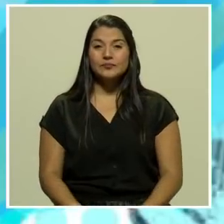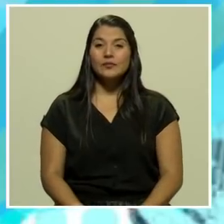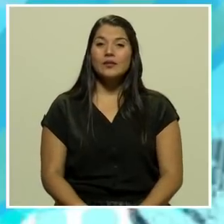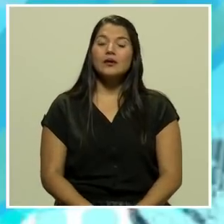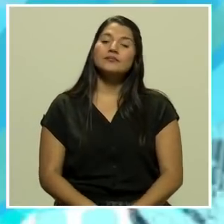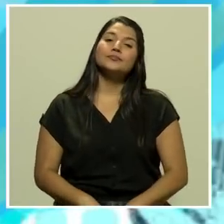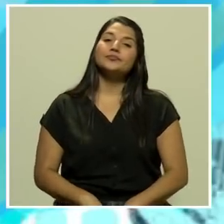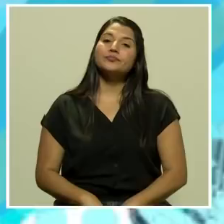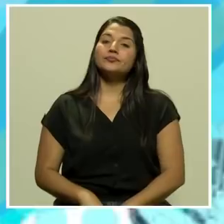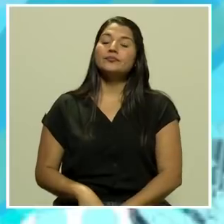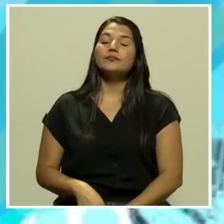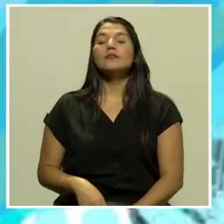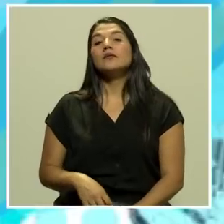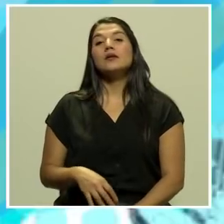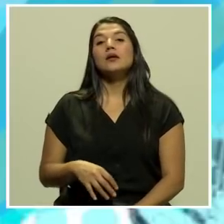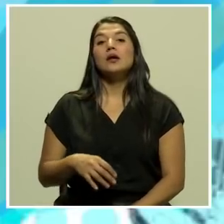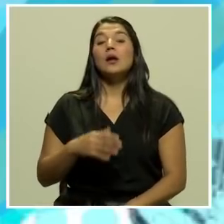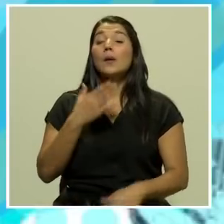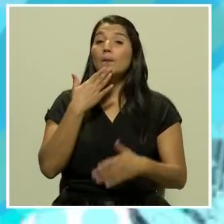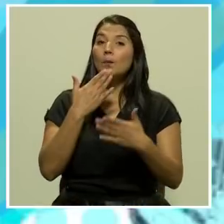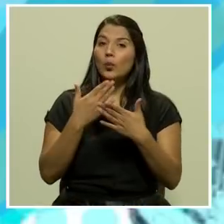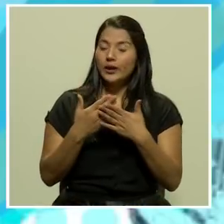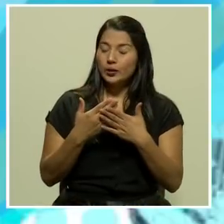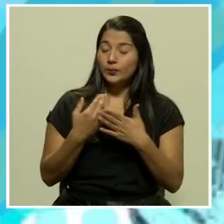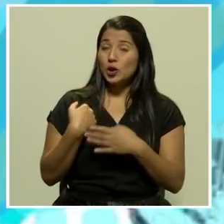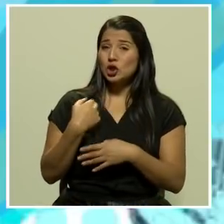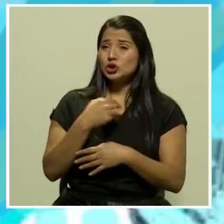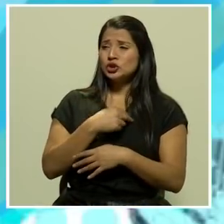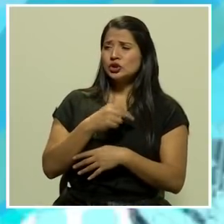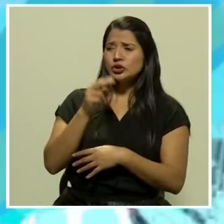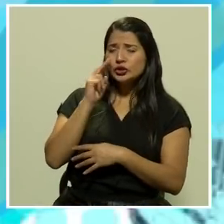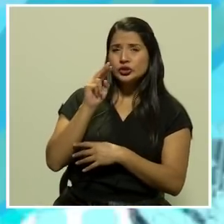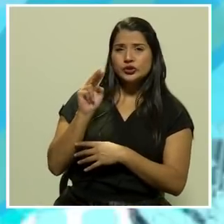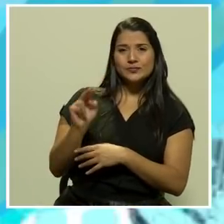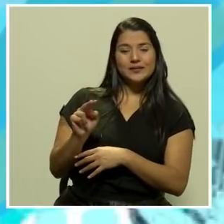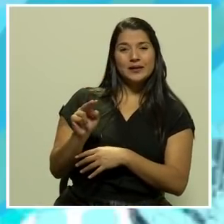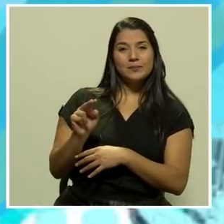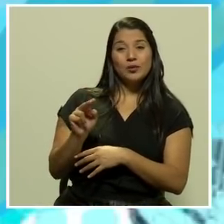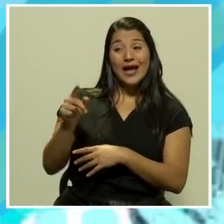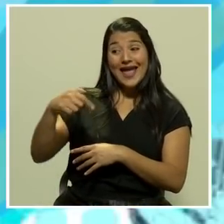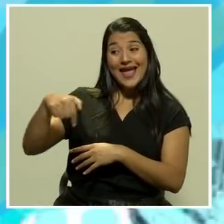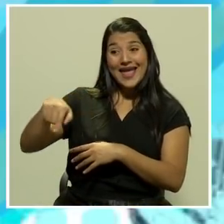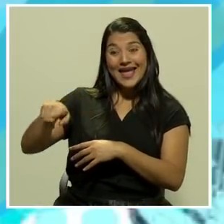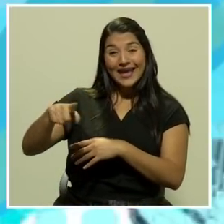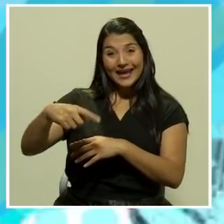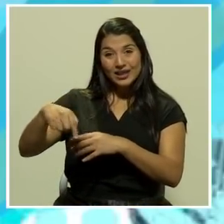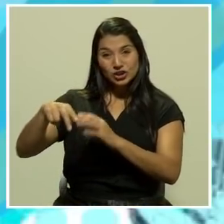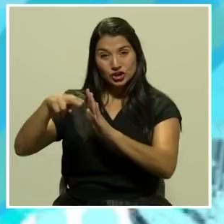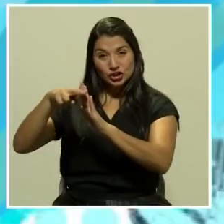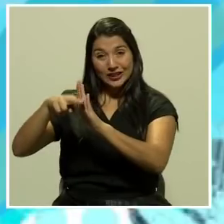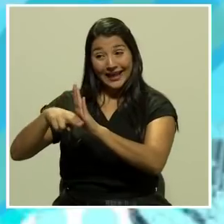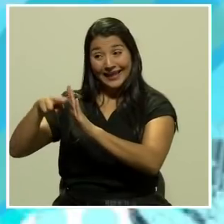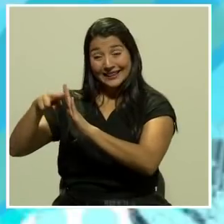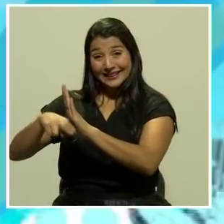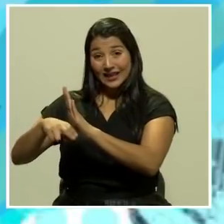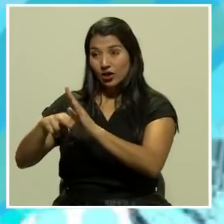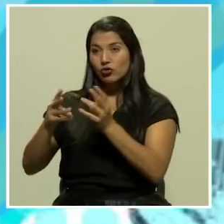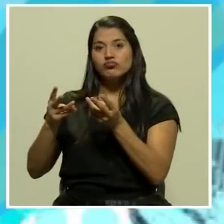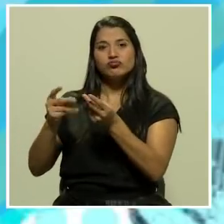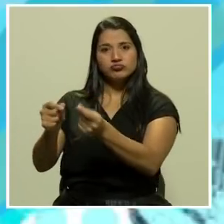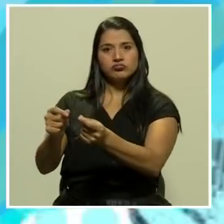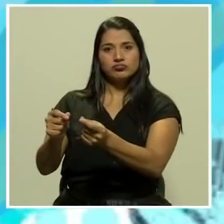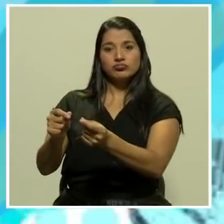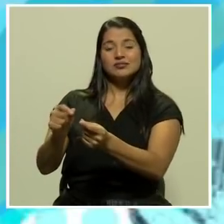Bueno, a nosotros nos ha llamado la atención de que estos entierros express, así le ha llamado la